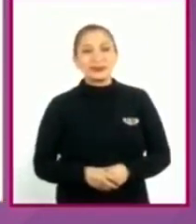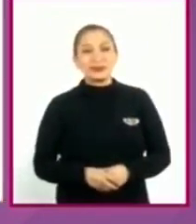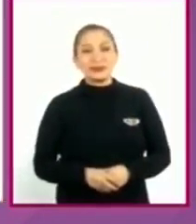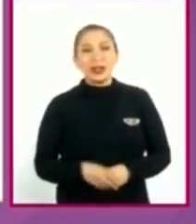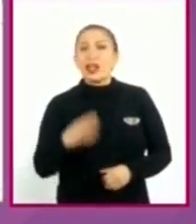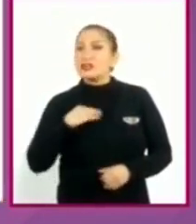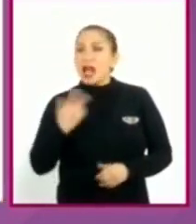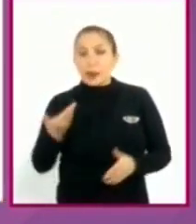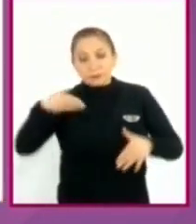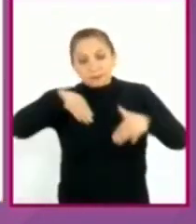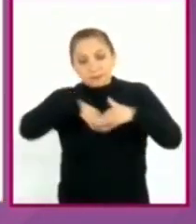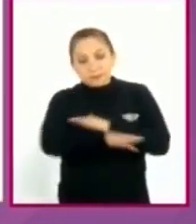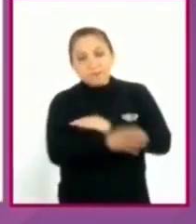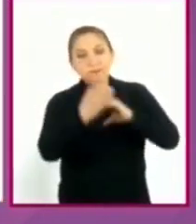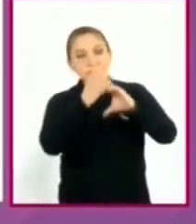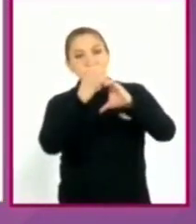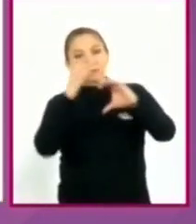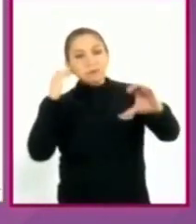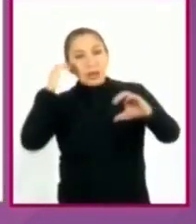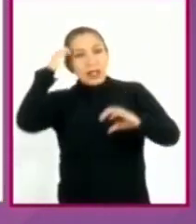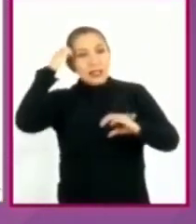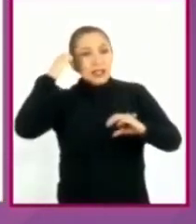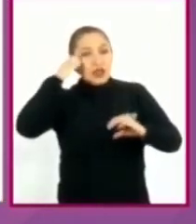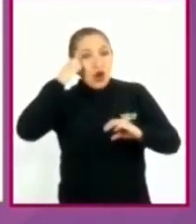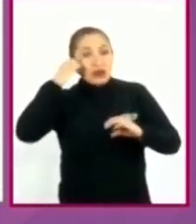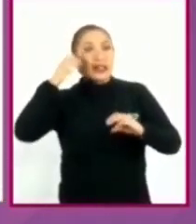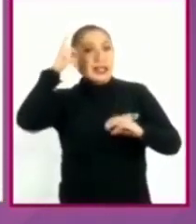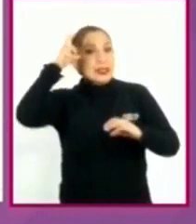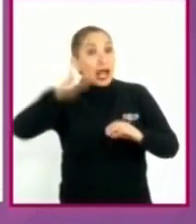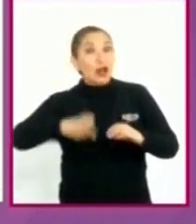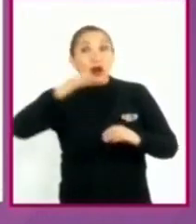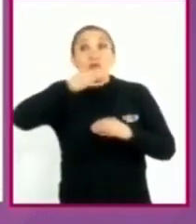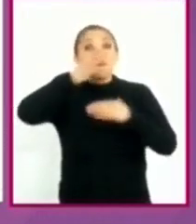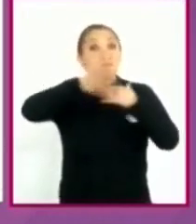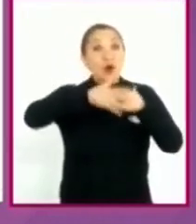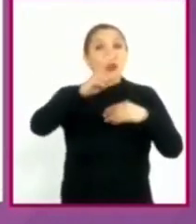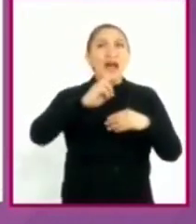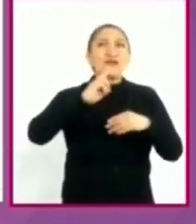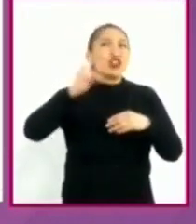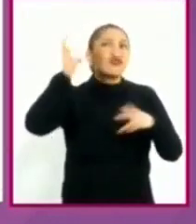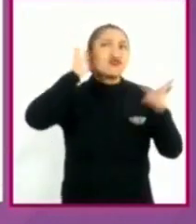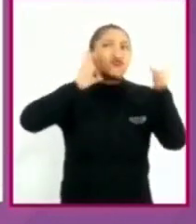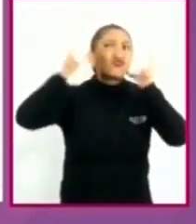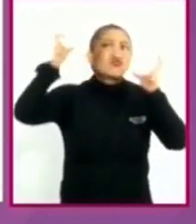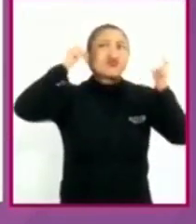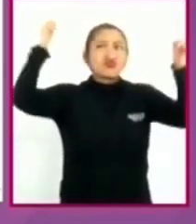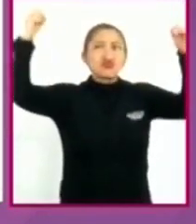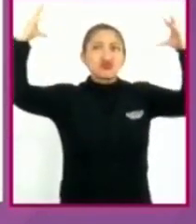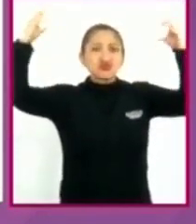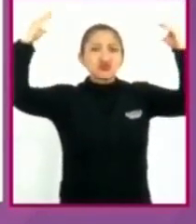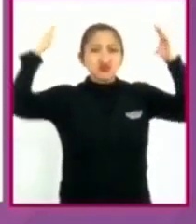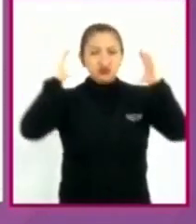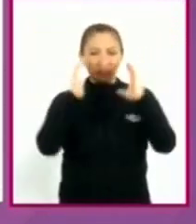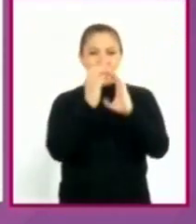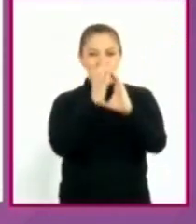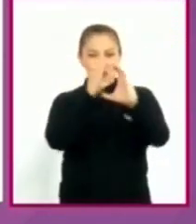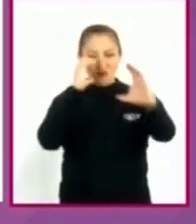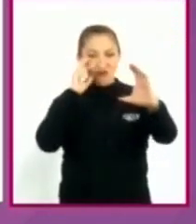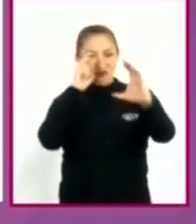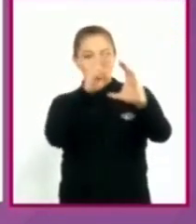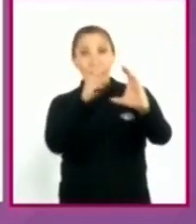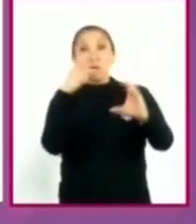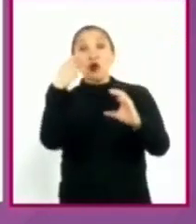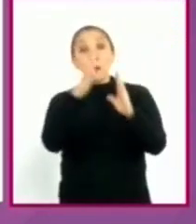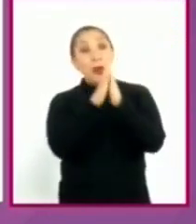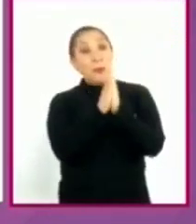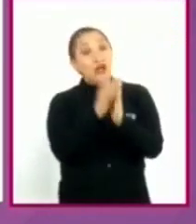Estamos arribando a la estación Hidalgo. Señores usuarios, declamó una voz por los altoparlantes del vagón. Por su